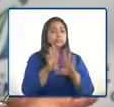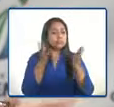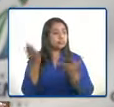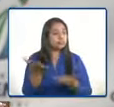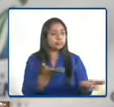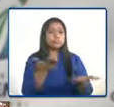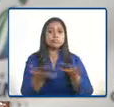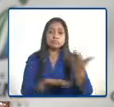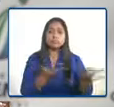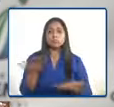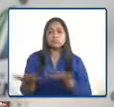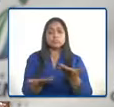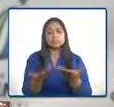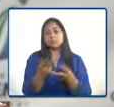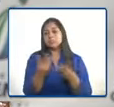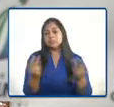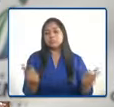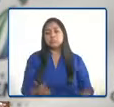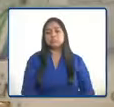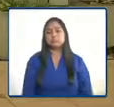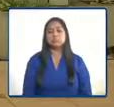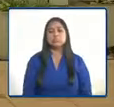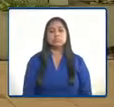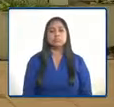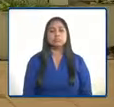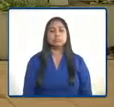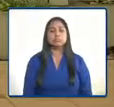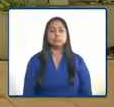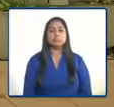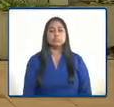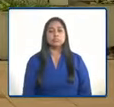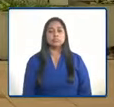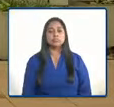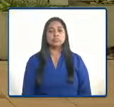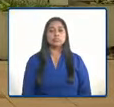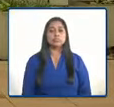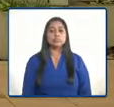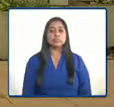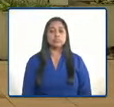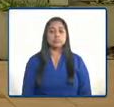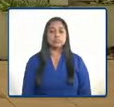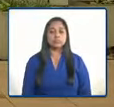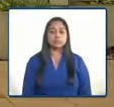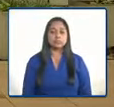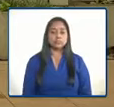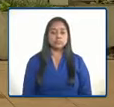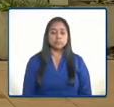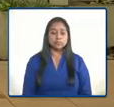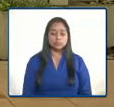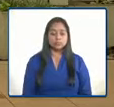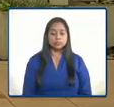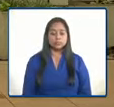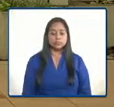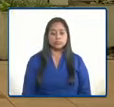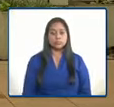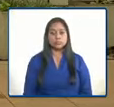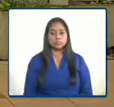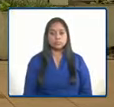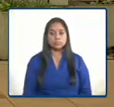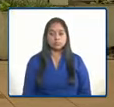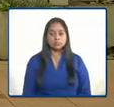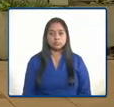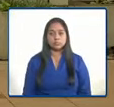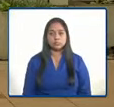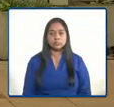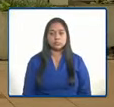poder resolver cualquier situación. Muchas gracias. A usted, señor director. Pregunta Lisette Soto, de la revista Fashion Tour.